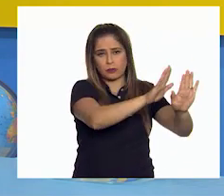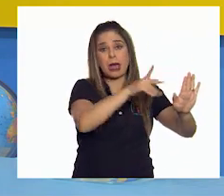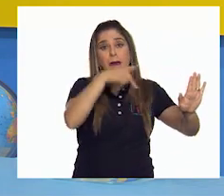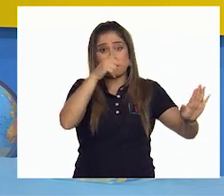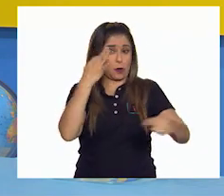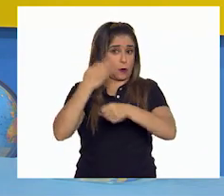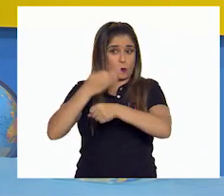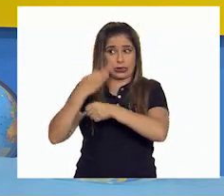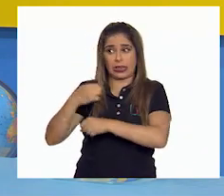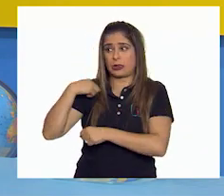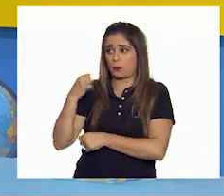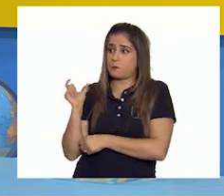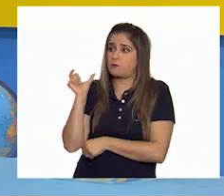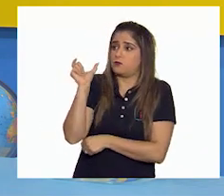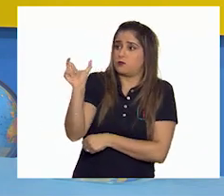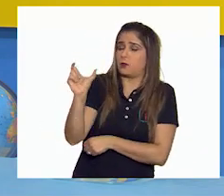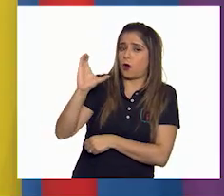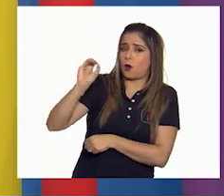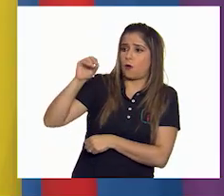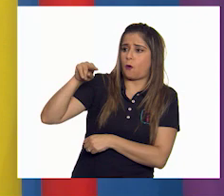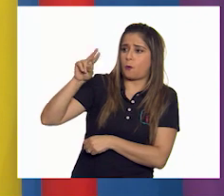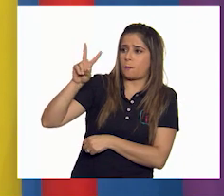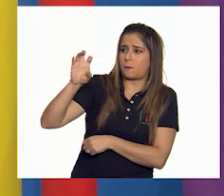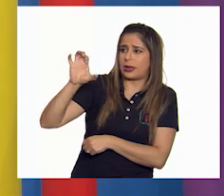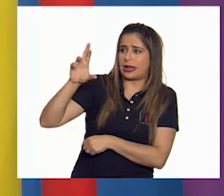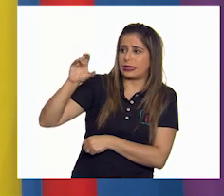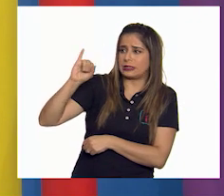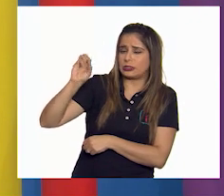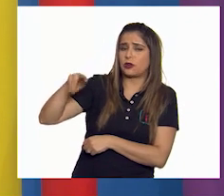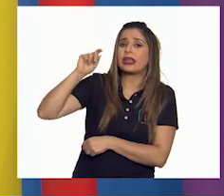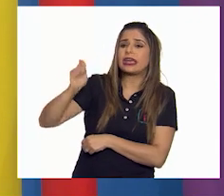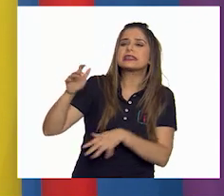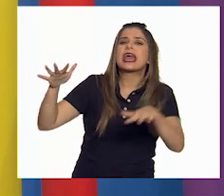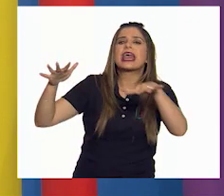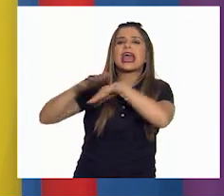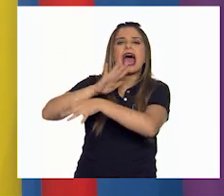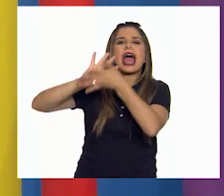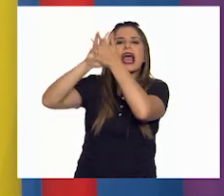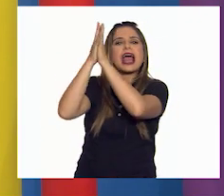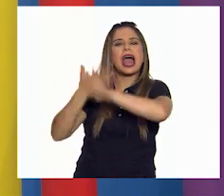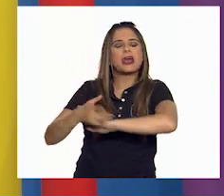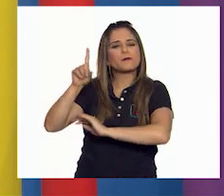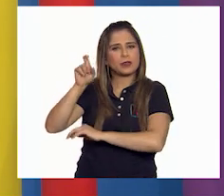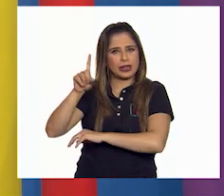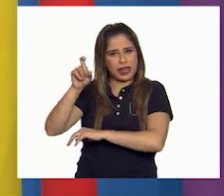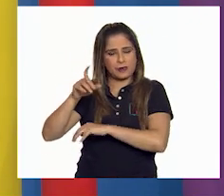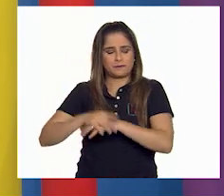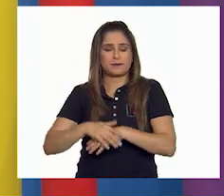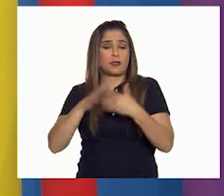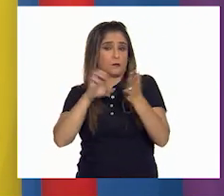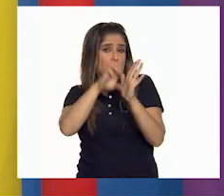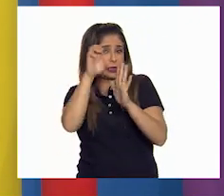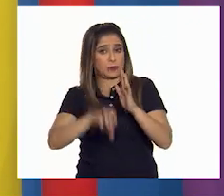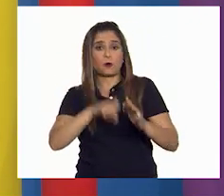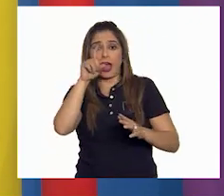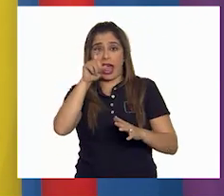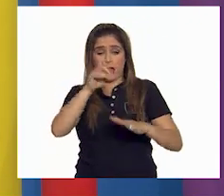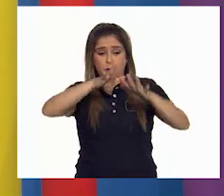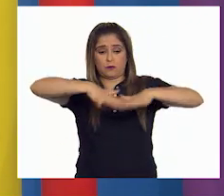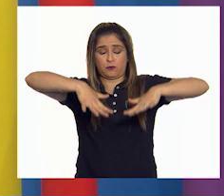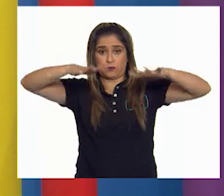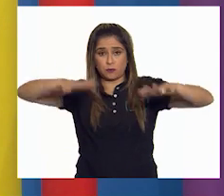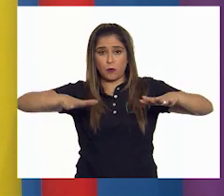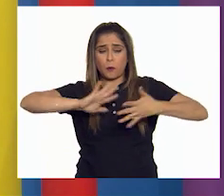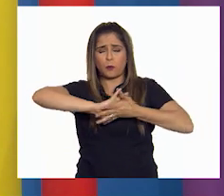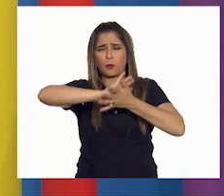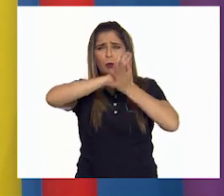este caso es igualmente válido. De acuerdo, maestra. Entonces, un ejemplo de evaporación puede ser, pues, no sé, cuando